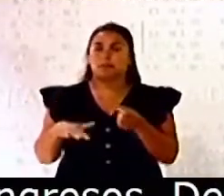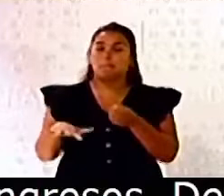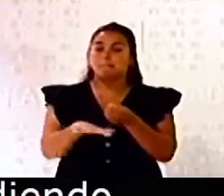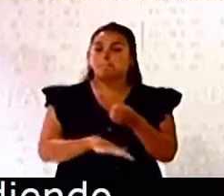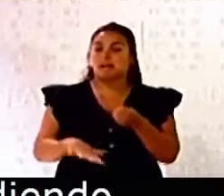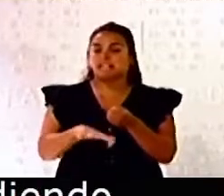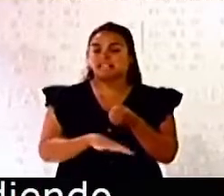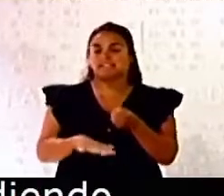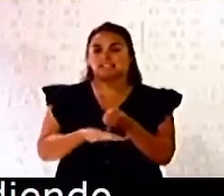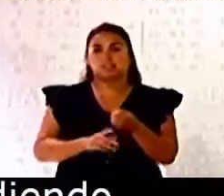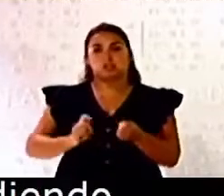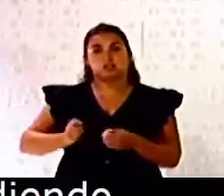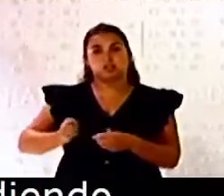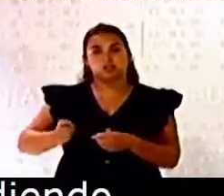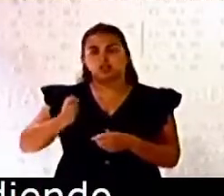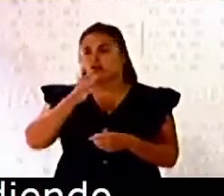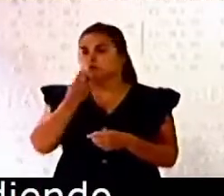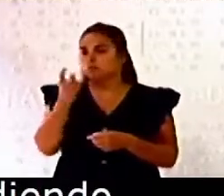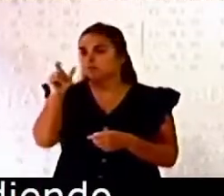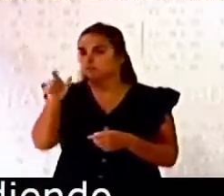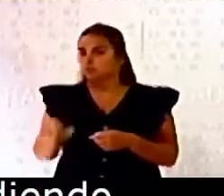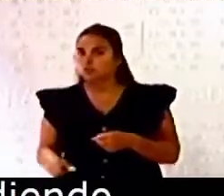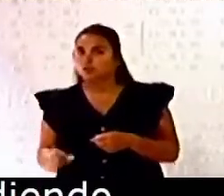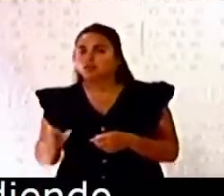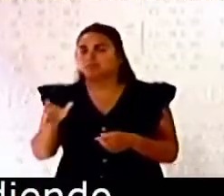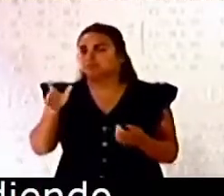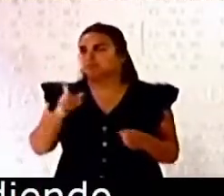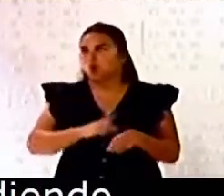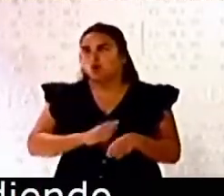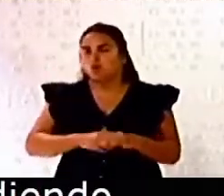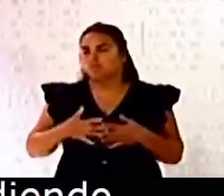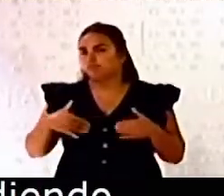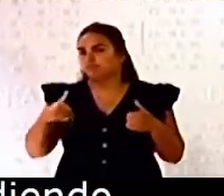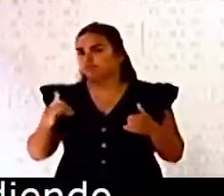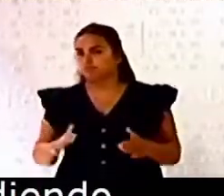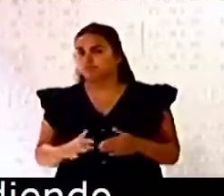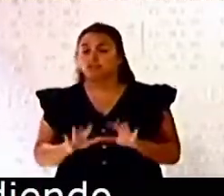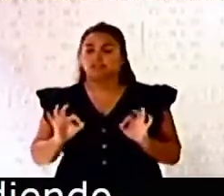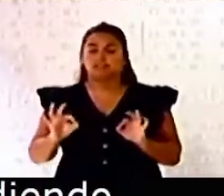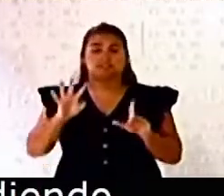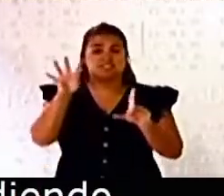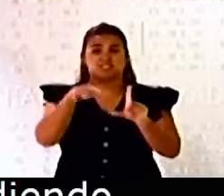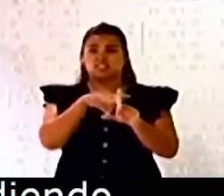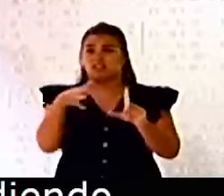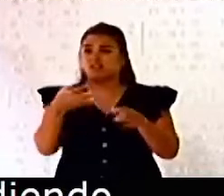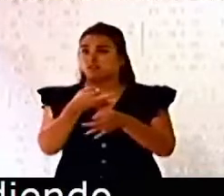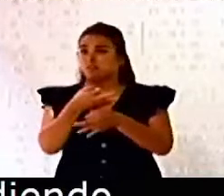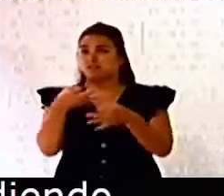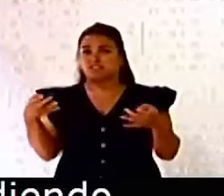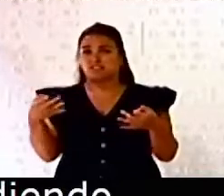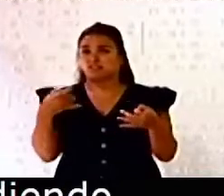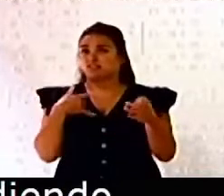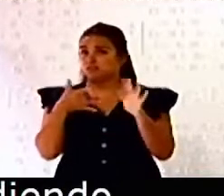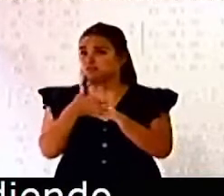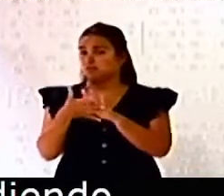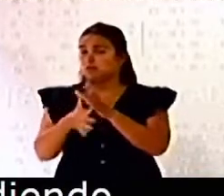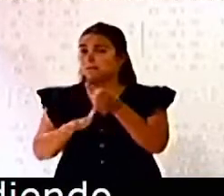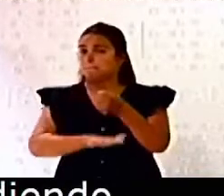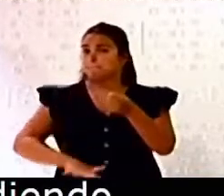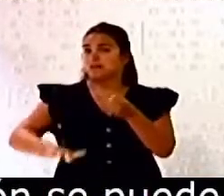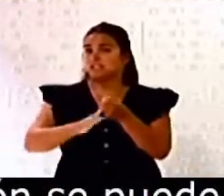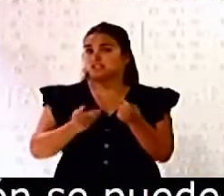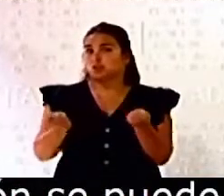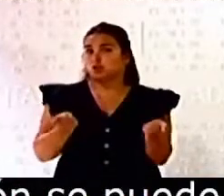cotización, se puede contratar a una persona por X horas y eso es una tabla que está perfectamente definida en las bases